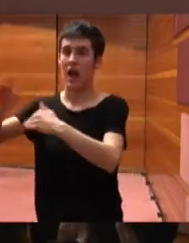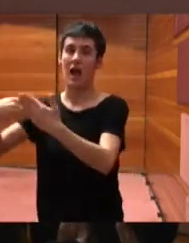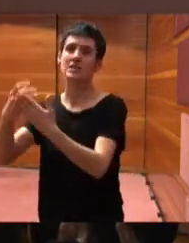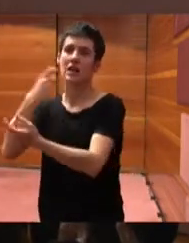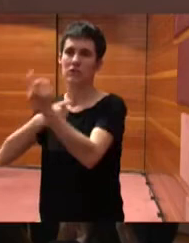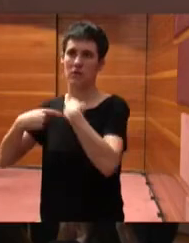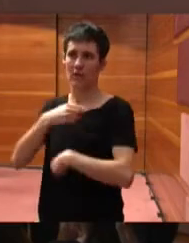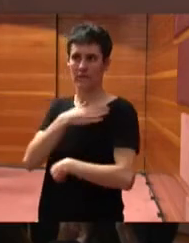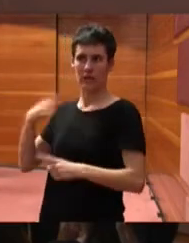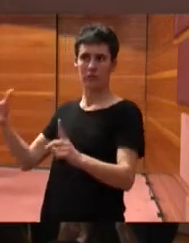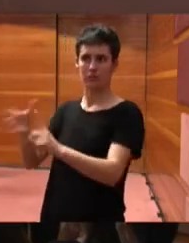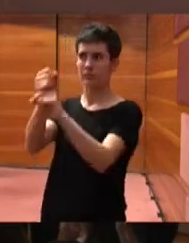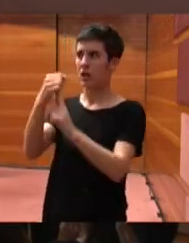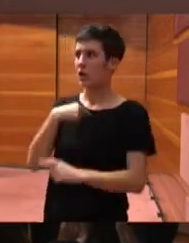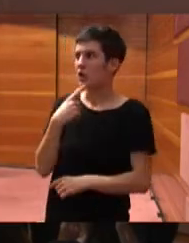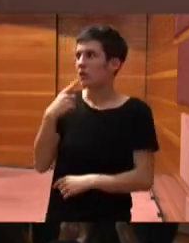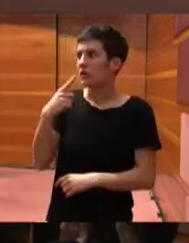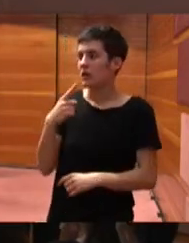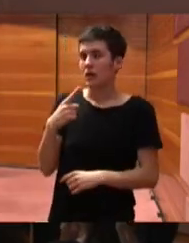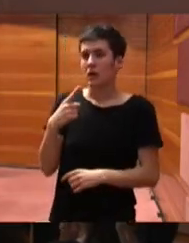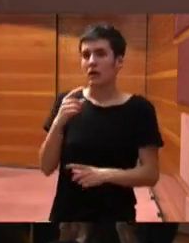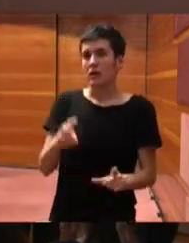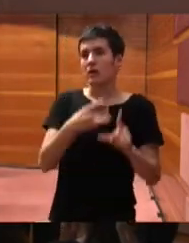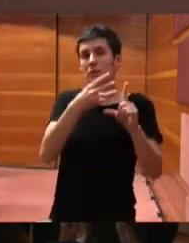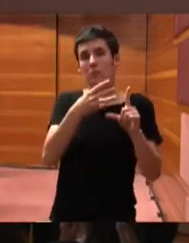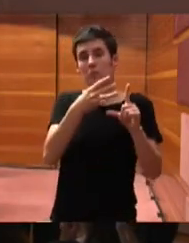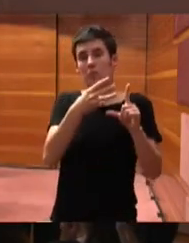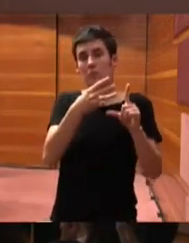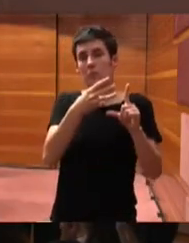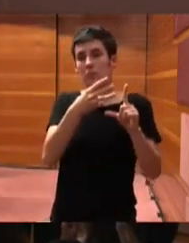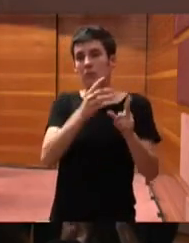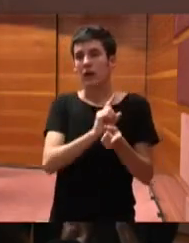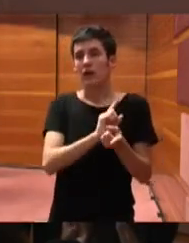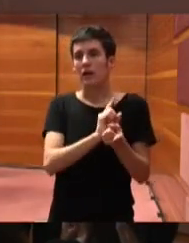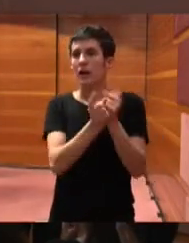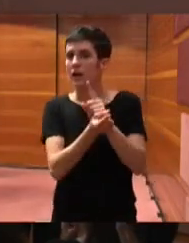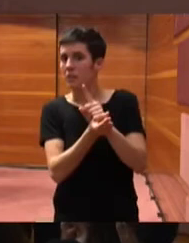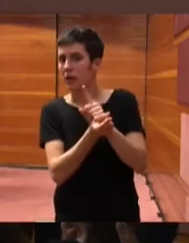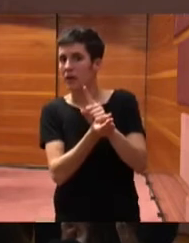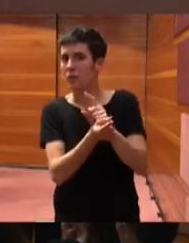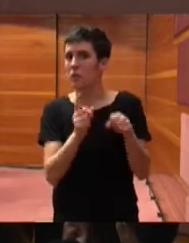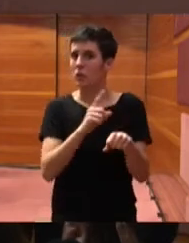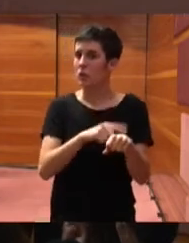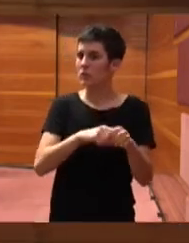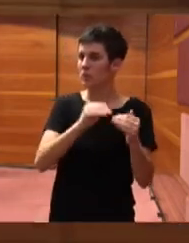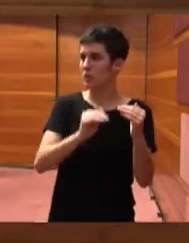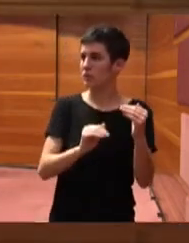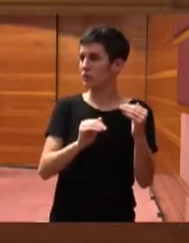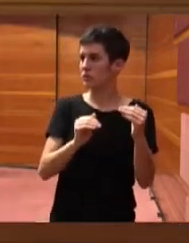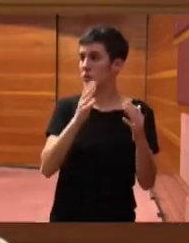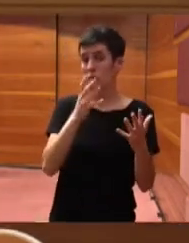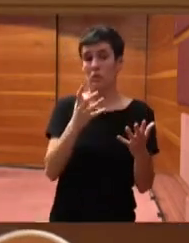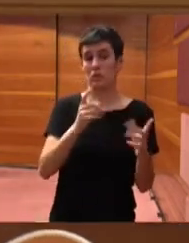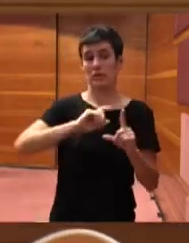Yo diría que os va a pedir el cuerpo cambiar el portal en no tanto tiempo. Primero porque el nuevo índice